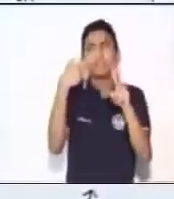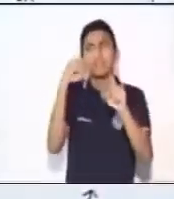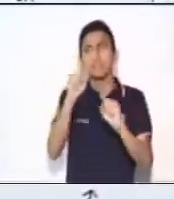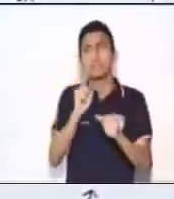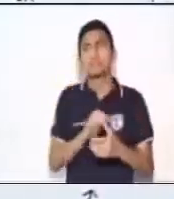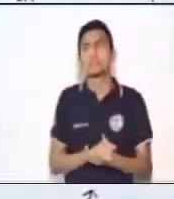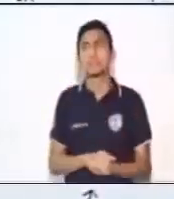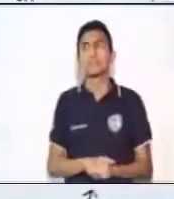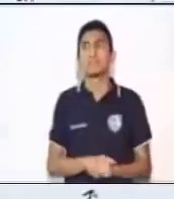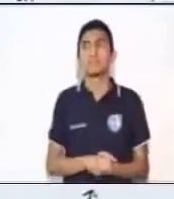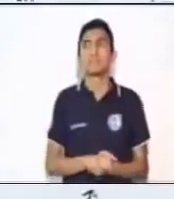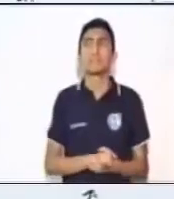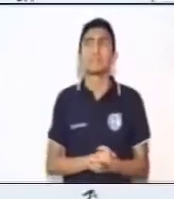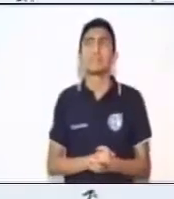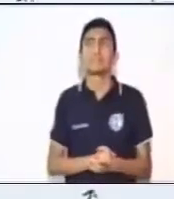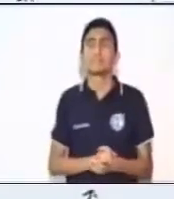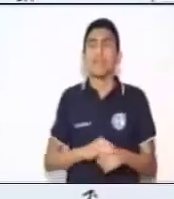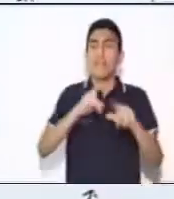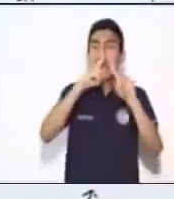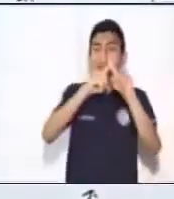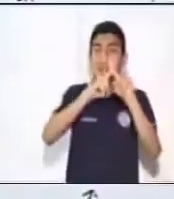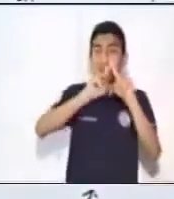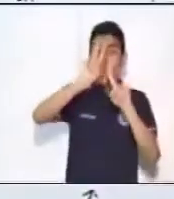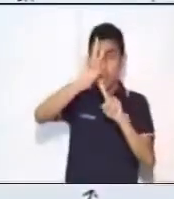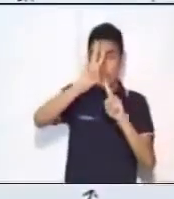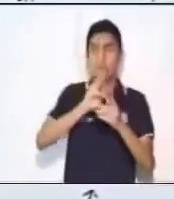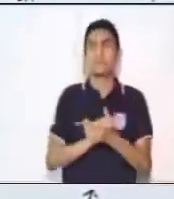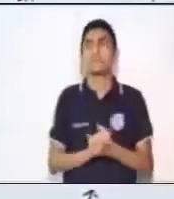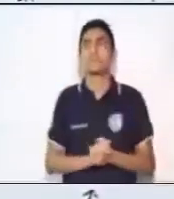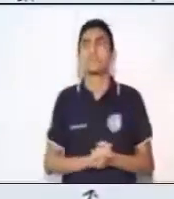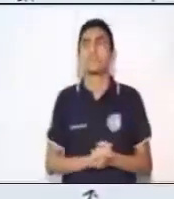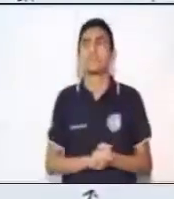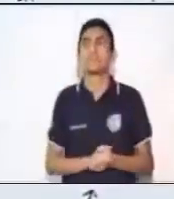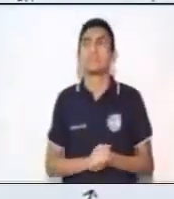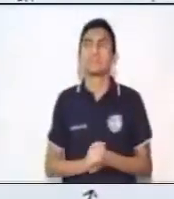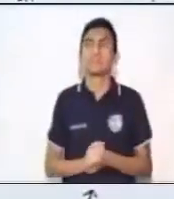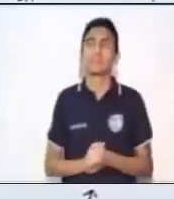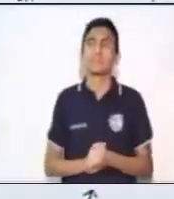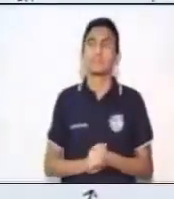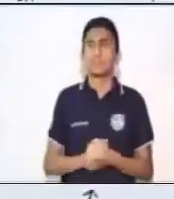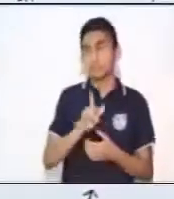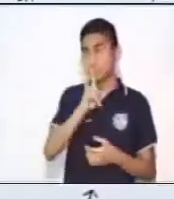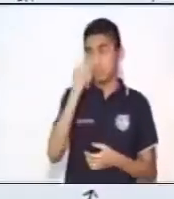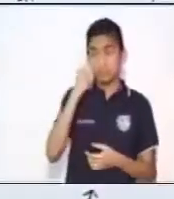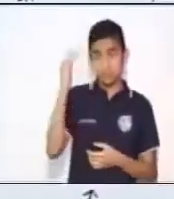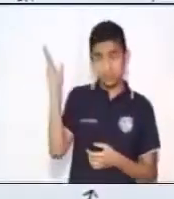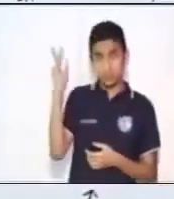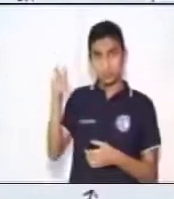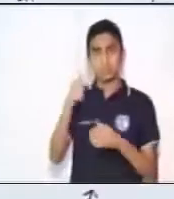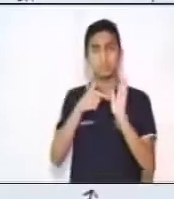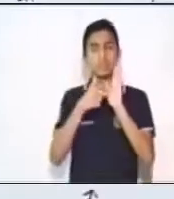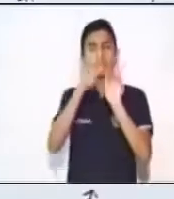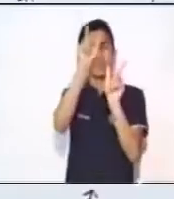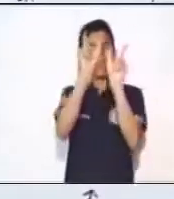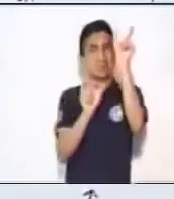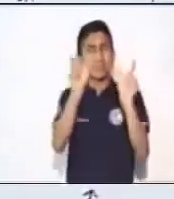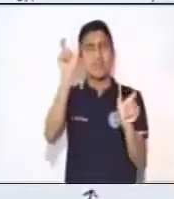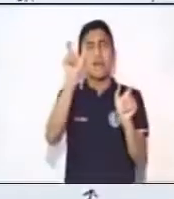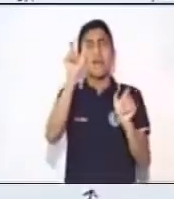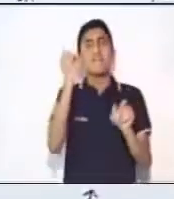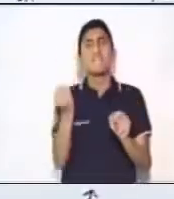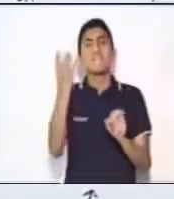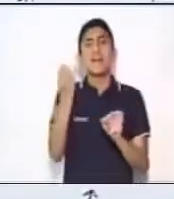su área es x cuadrado. Como estos rectángulos son de la misma